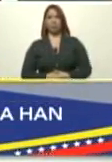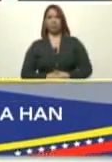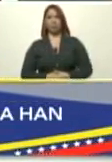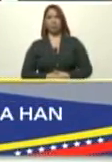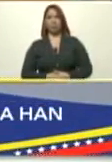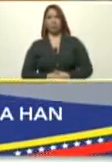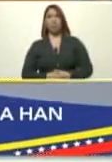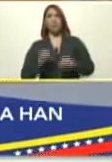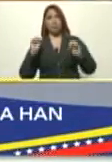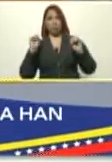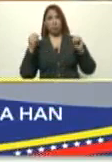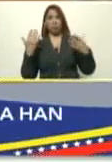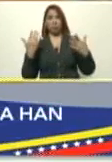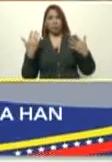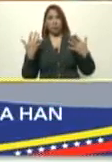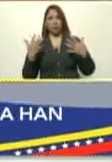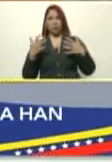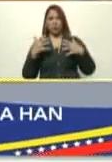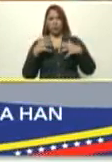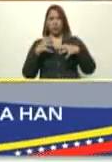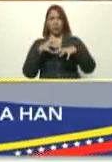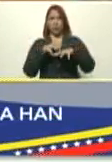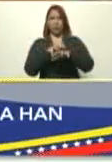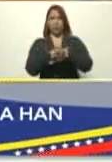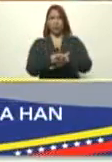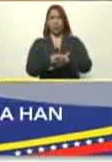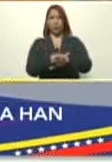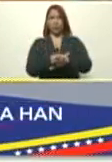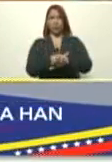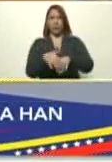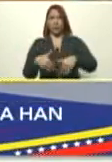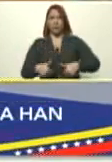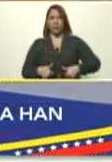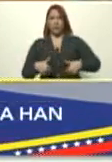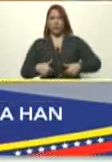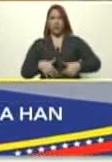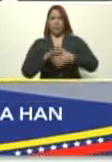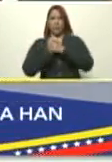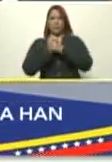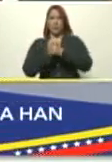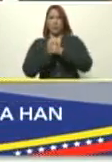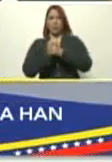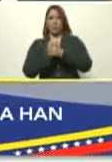y logró enlazar y forjar una amistad profunda